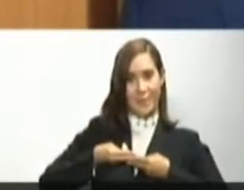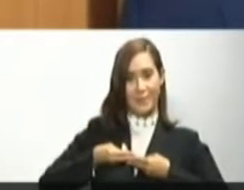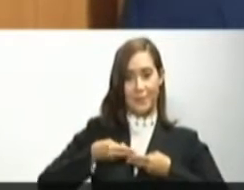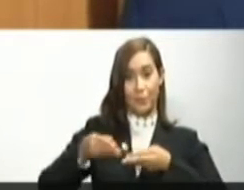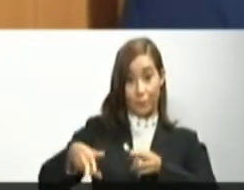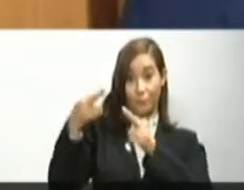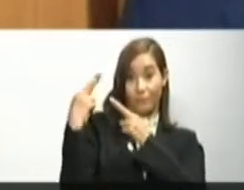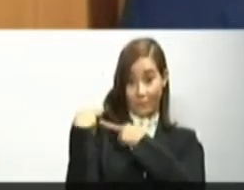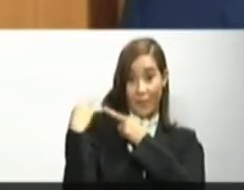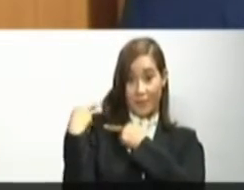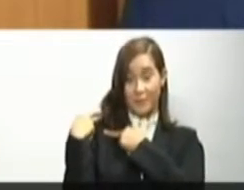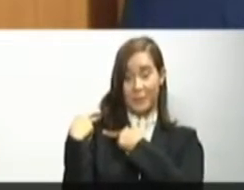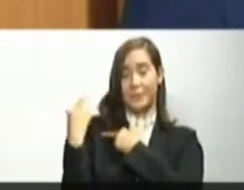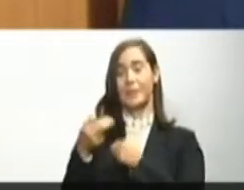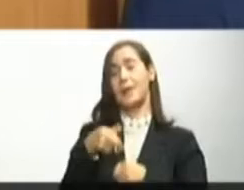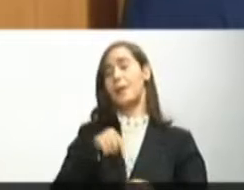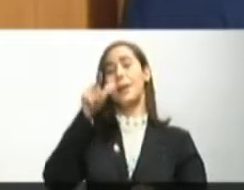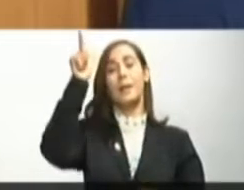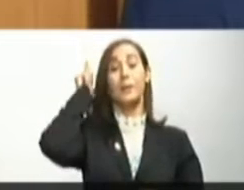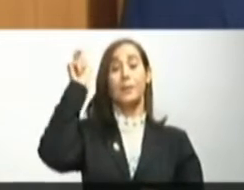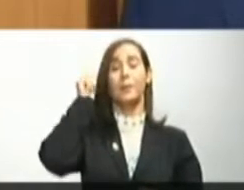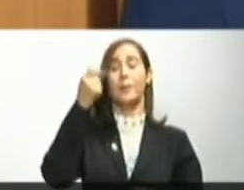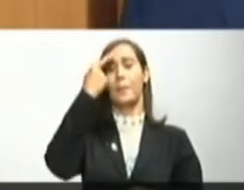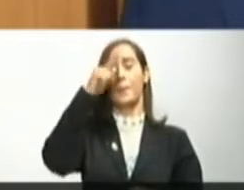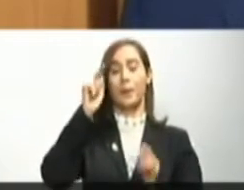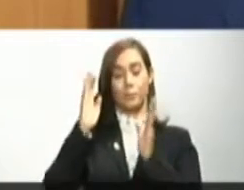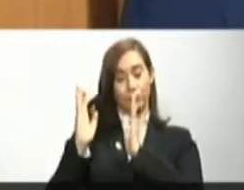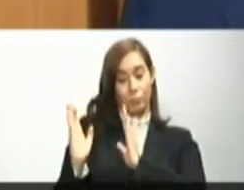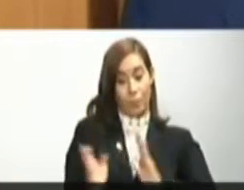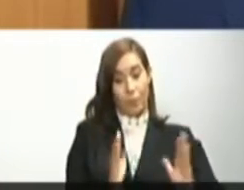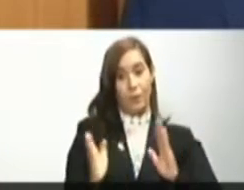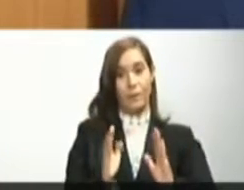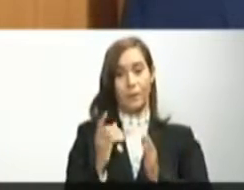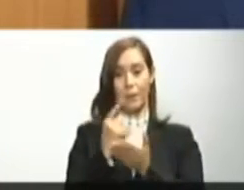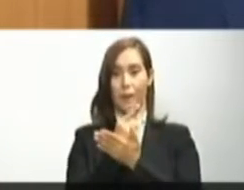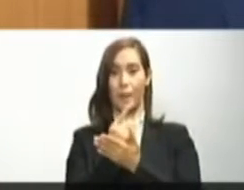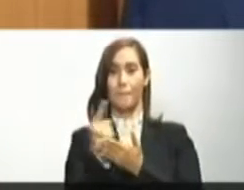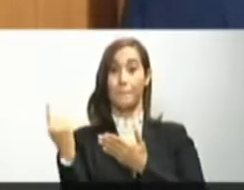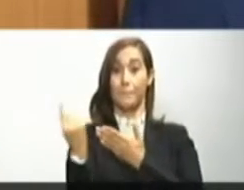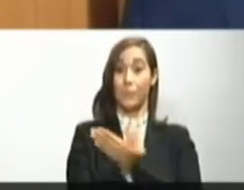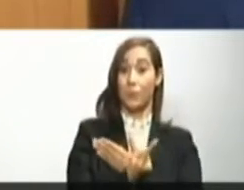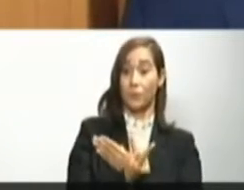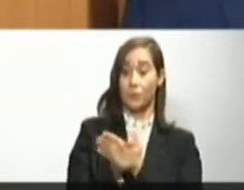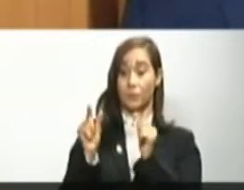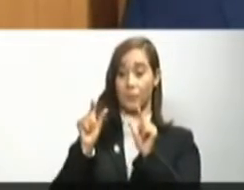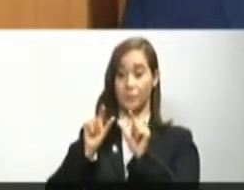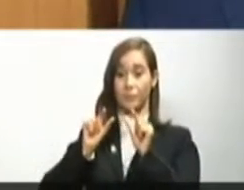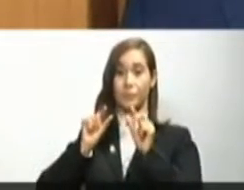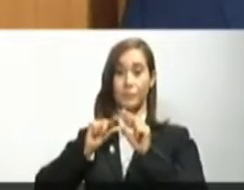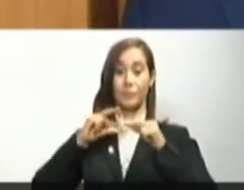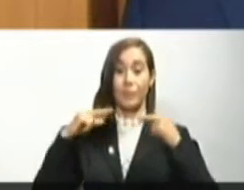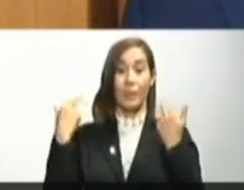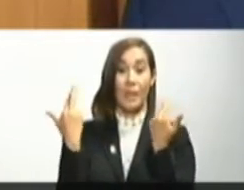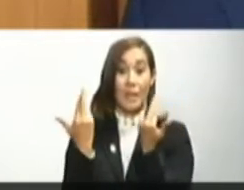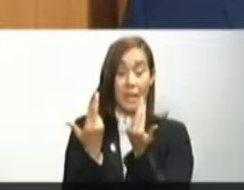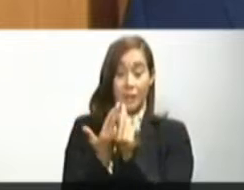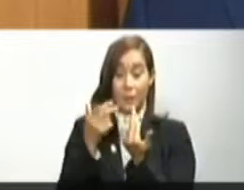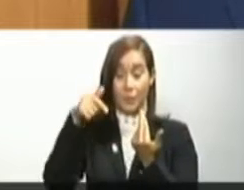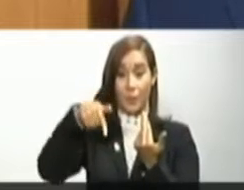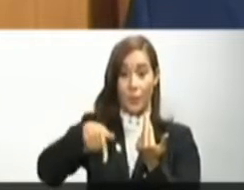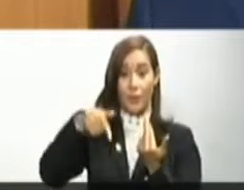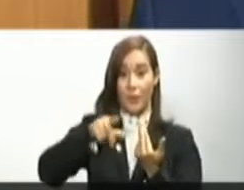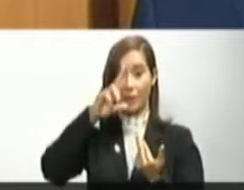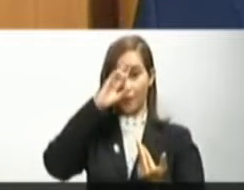Dominicana con el mandato de organizar la próxima cumbre iberoamericana que será realizada aquí en